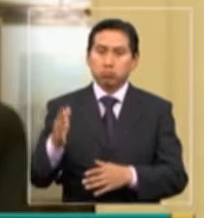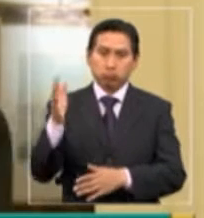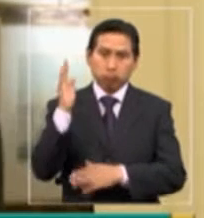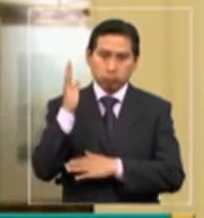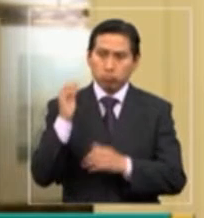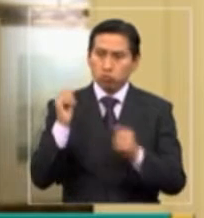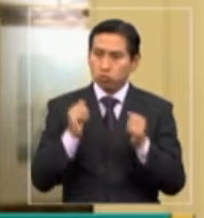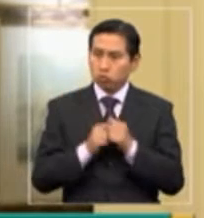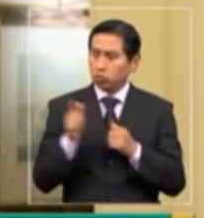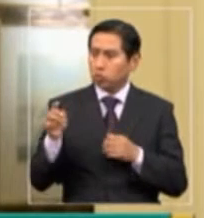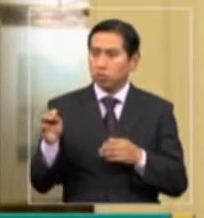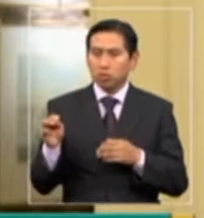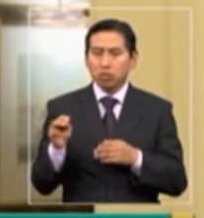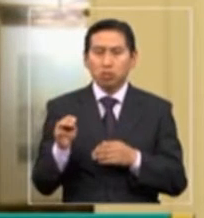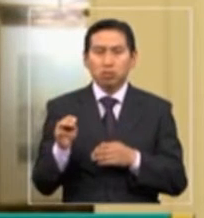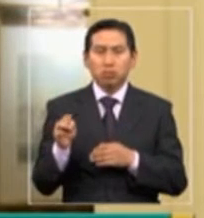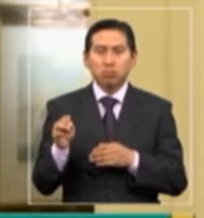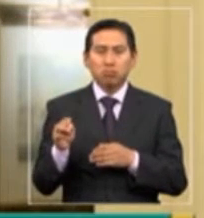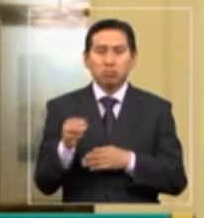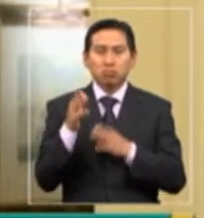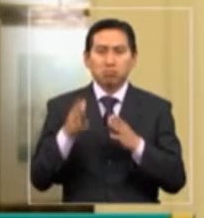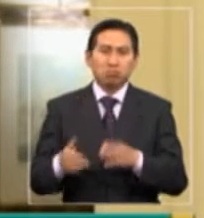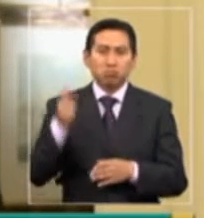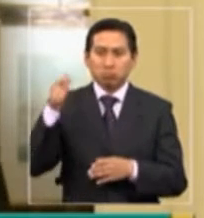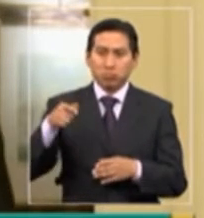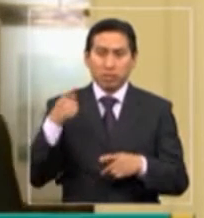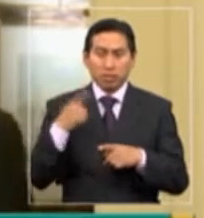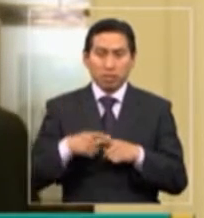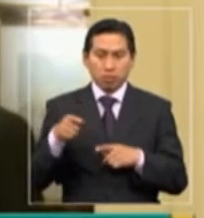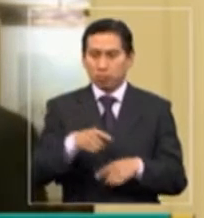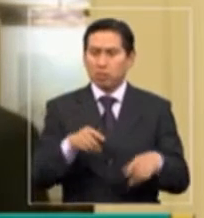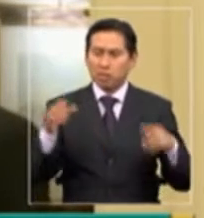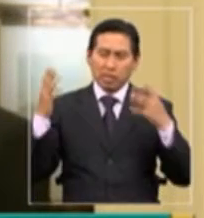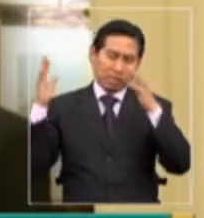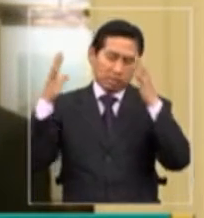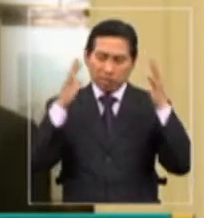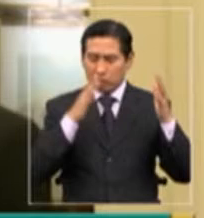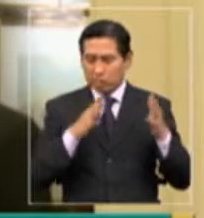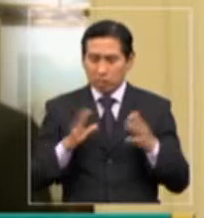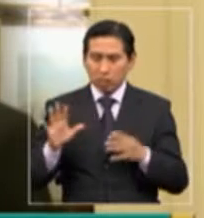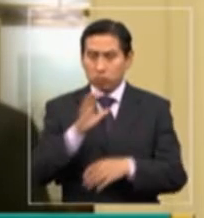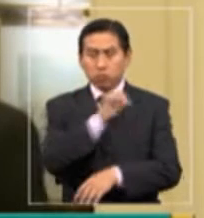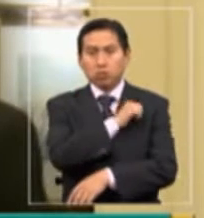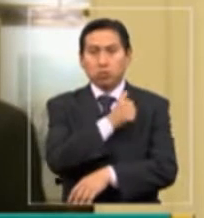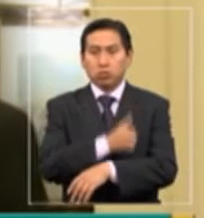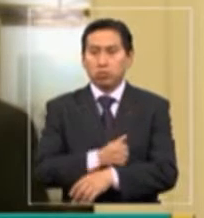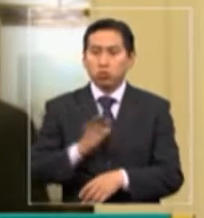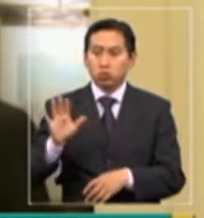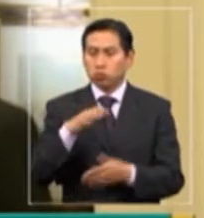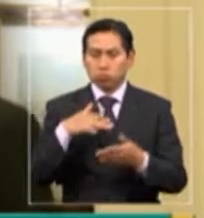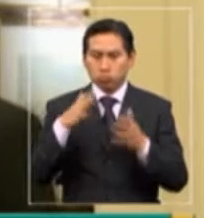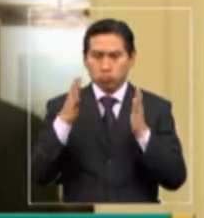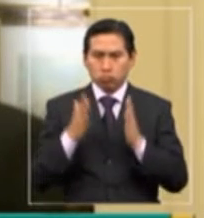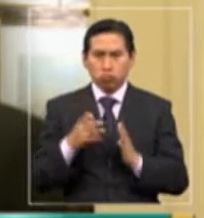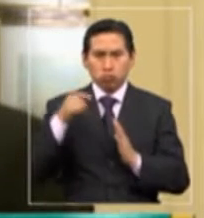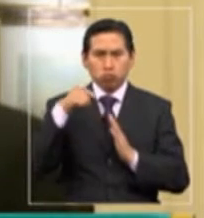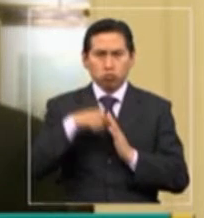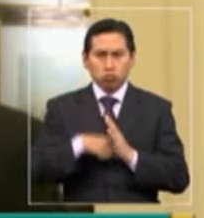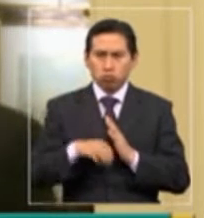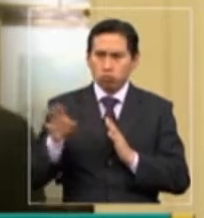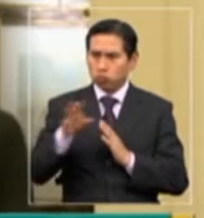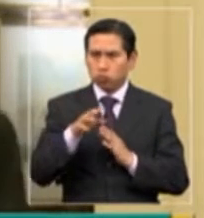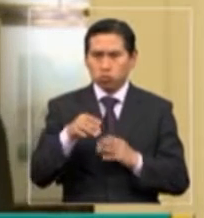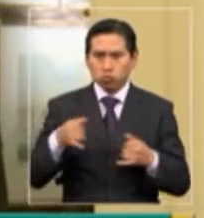primer ministro Alexis Tsipras. Como usted decía, ha sido ovacionado por las autoridades, por los académicos, por los